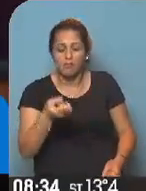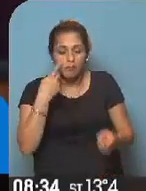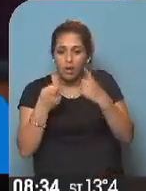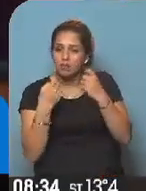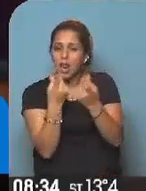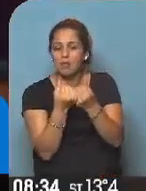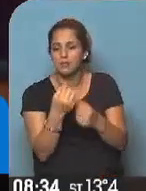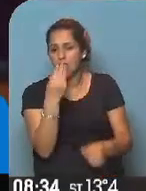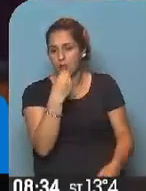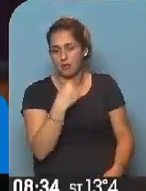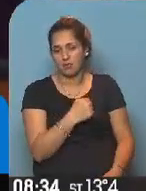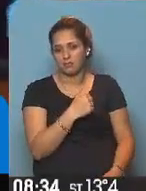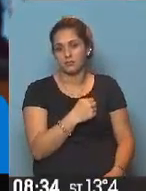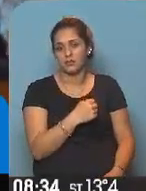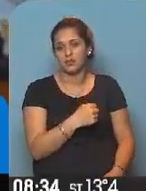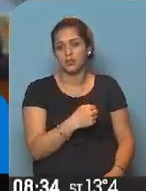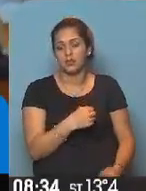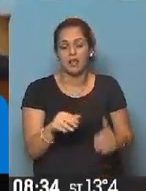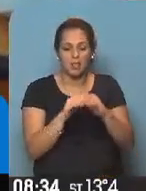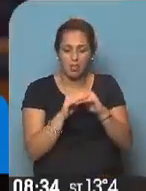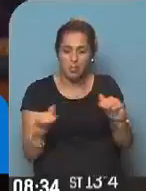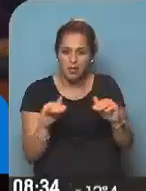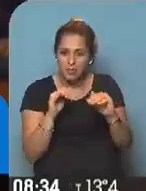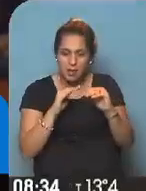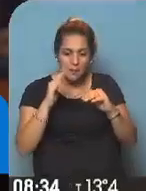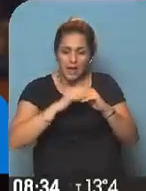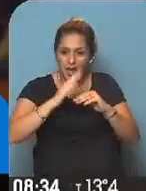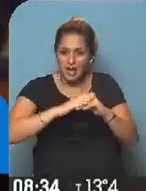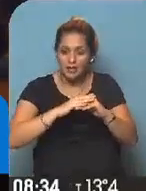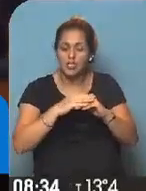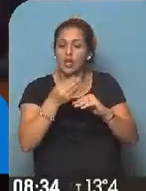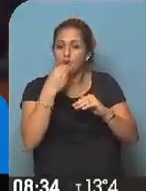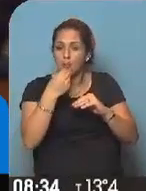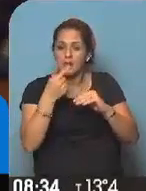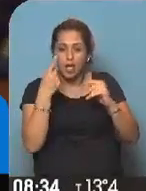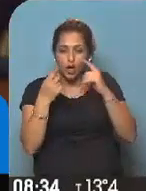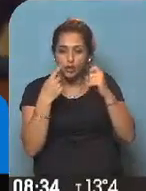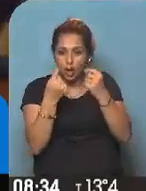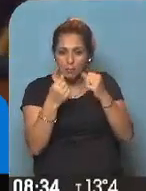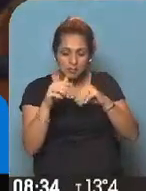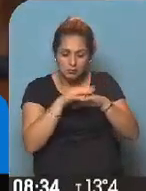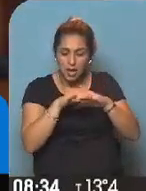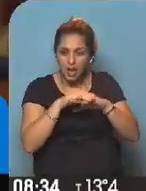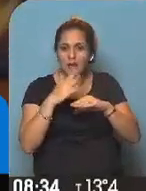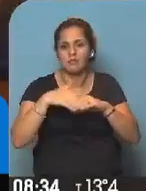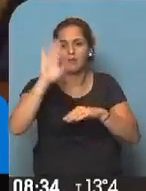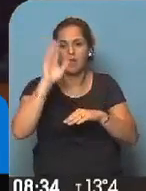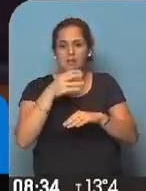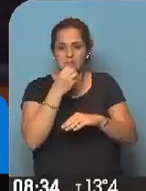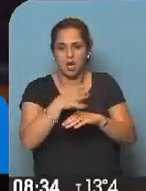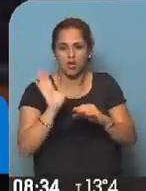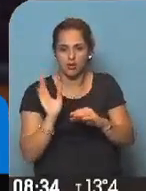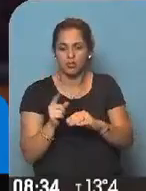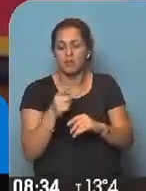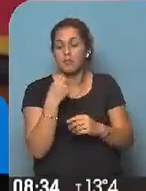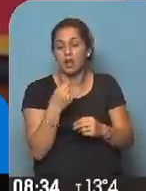alimentos la caída a social nueva trae piso si no se controla el precios alimenticios contra la presión es alimento rompemos las tasas usurarias por el problema que la gente no alcanza